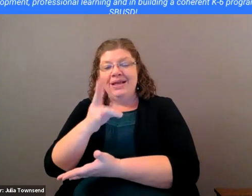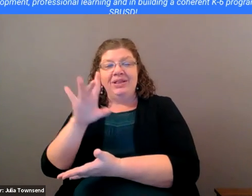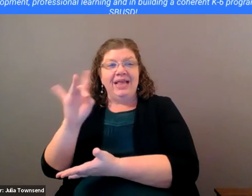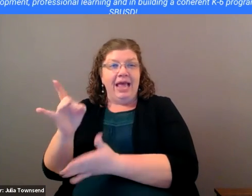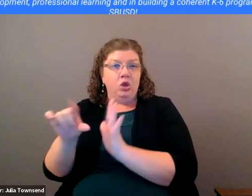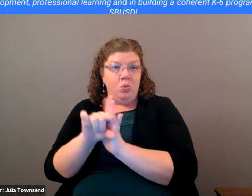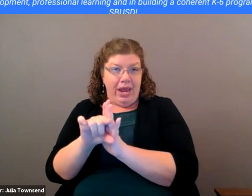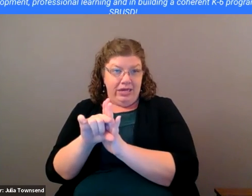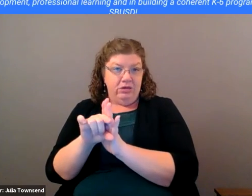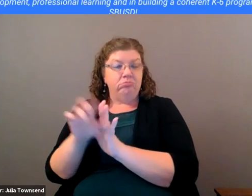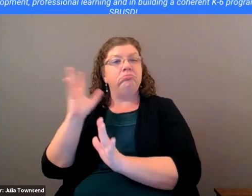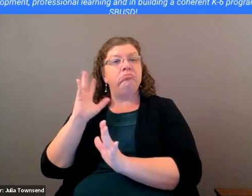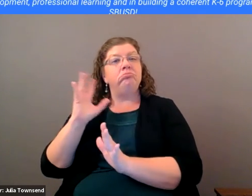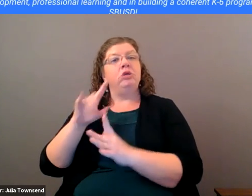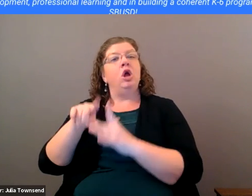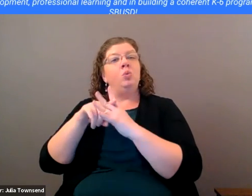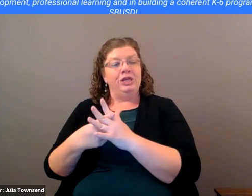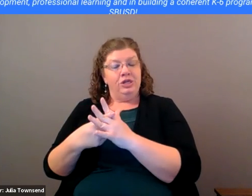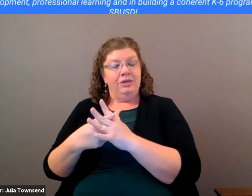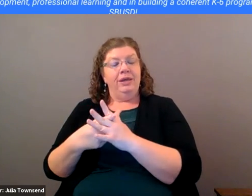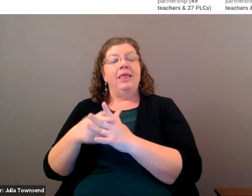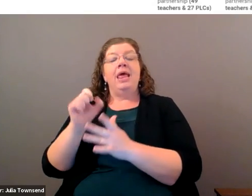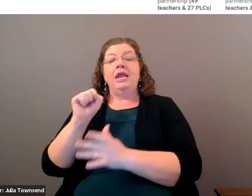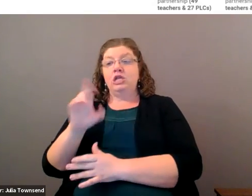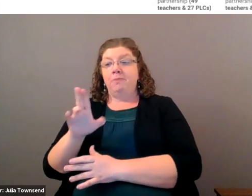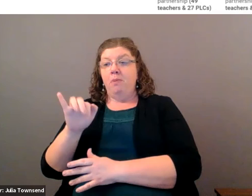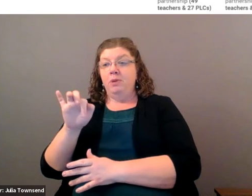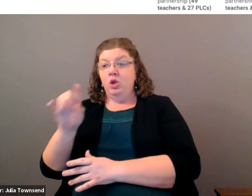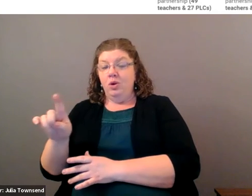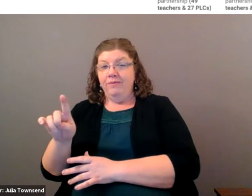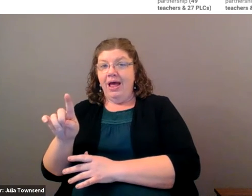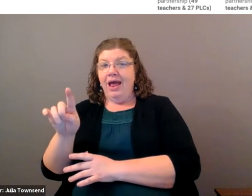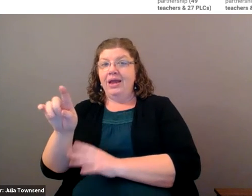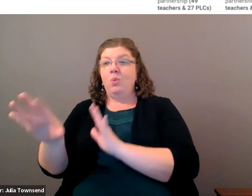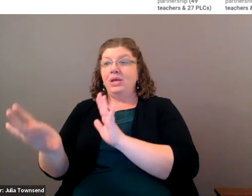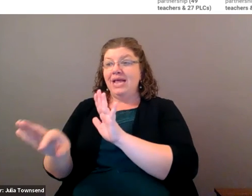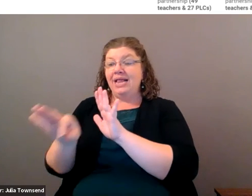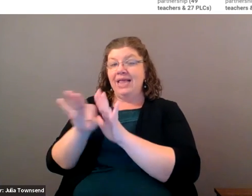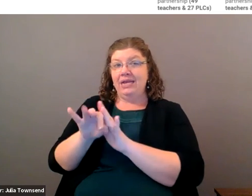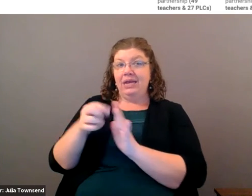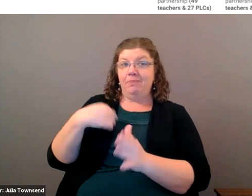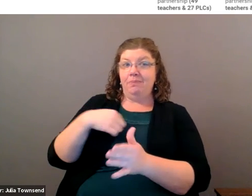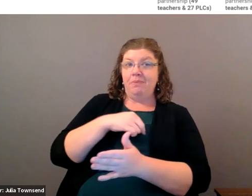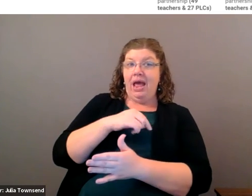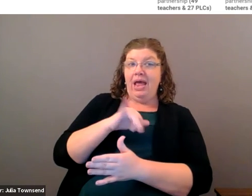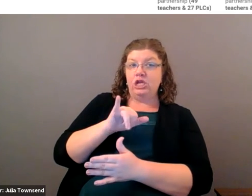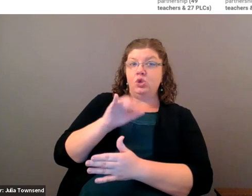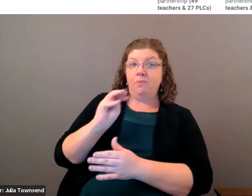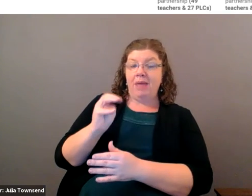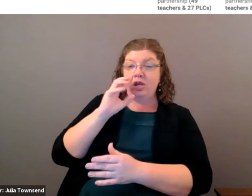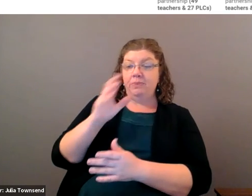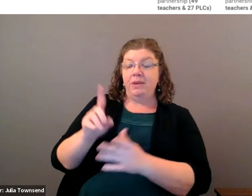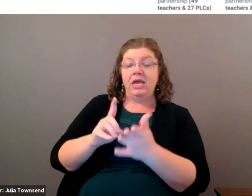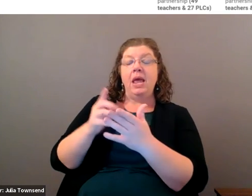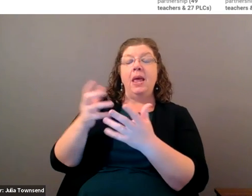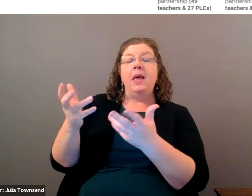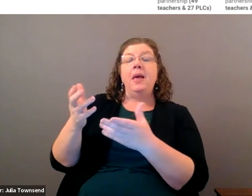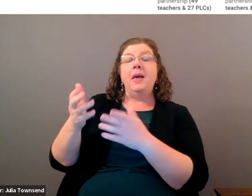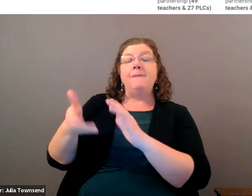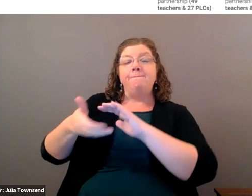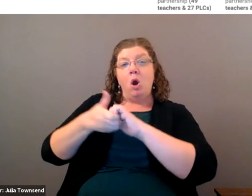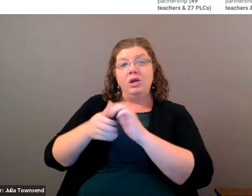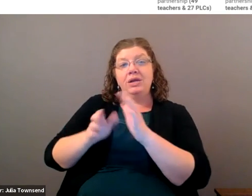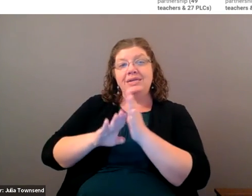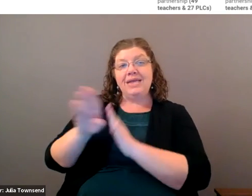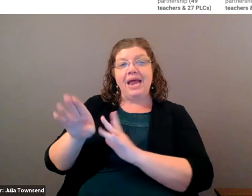séptimo y octavo grado. Y el Distrito de Santa Bárbara fue elegido para ser un